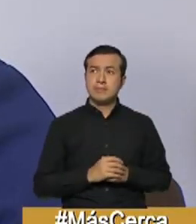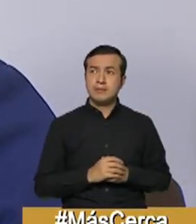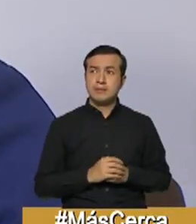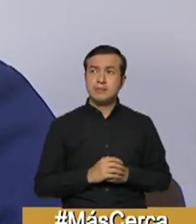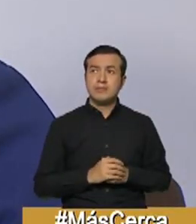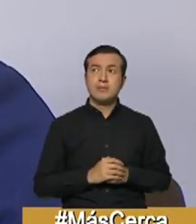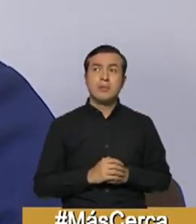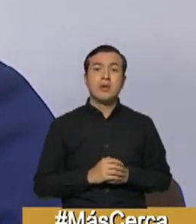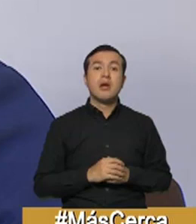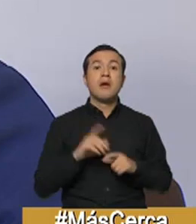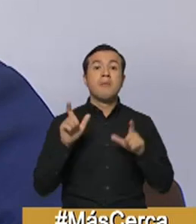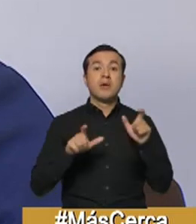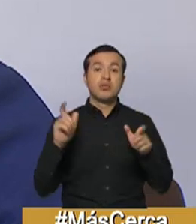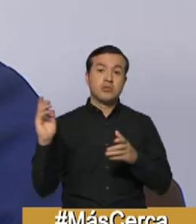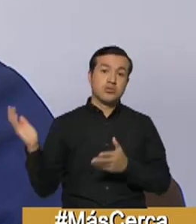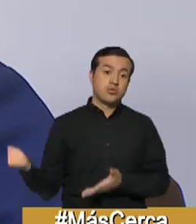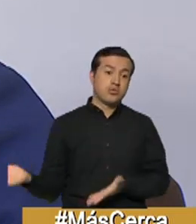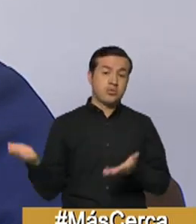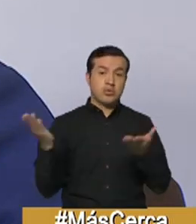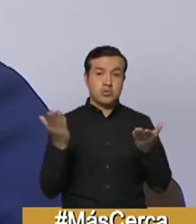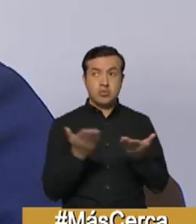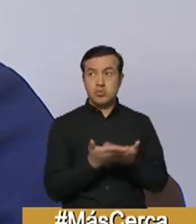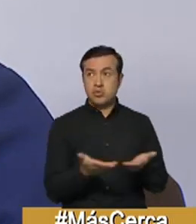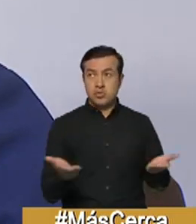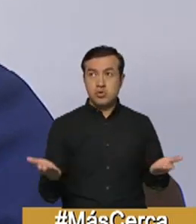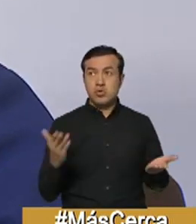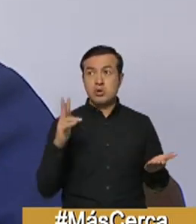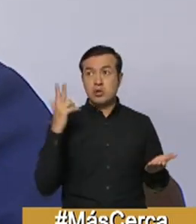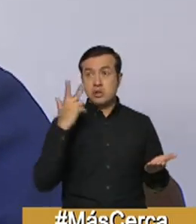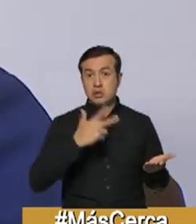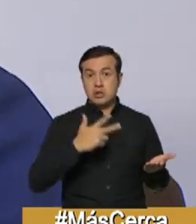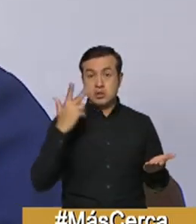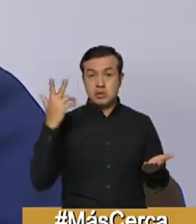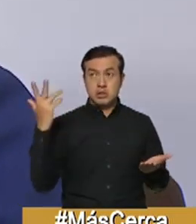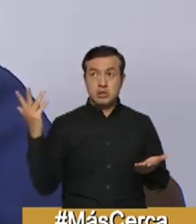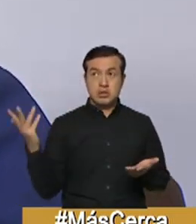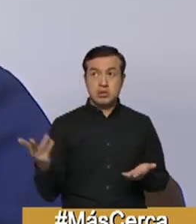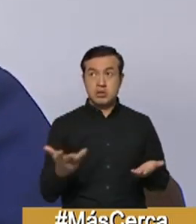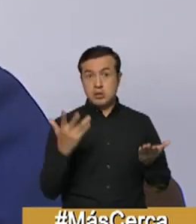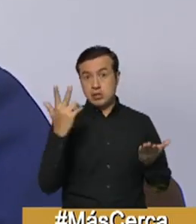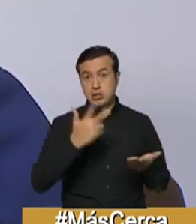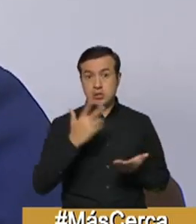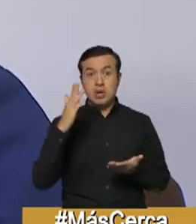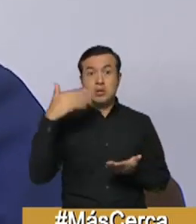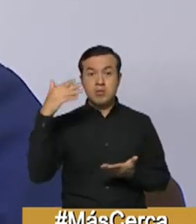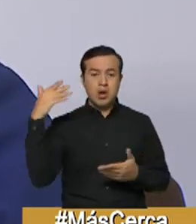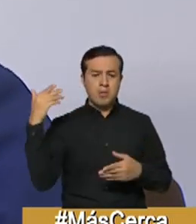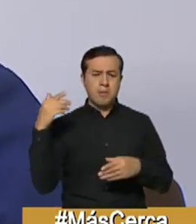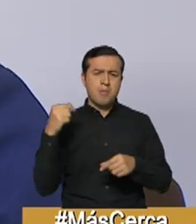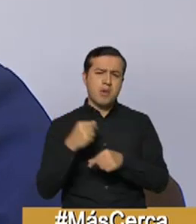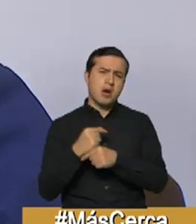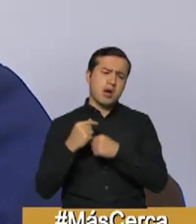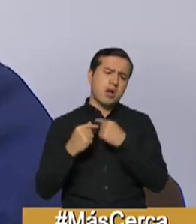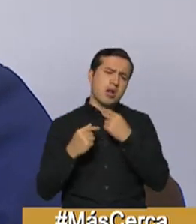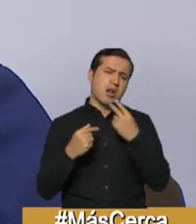Bueno, las personas que le trajeron llegaron como a los 3 días del supuesto accidente